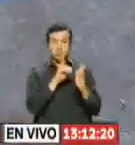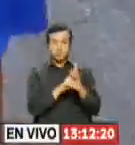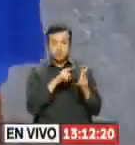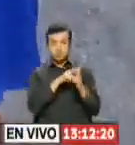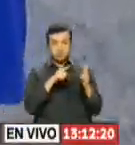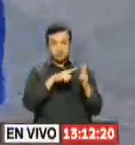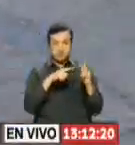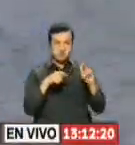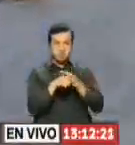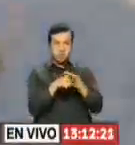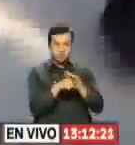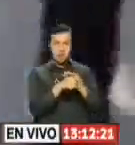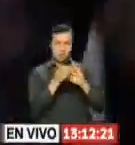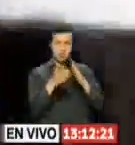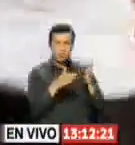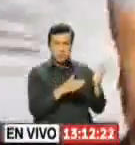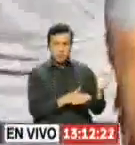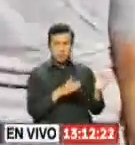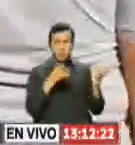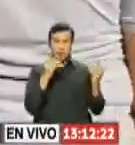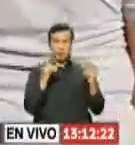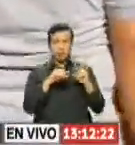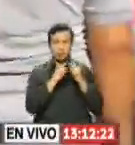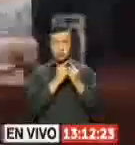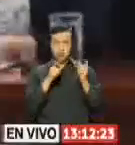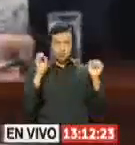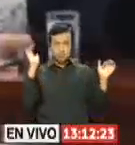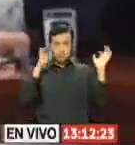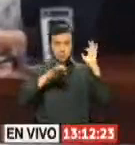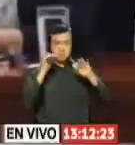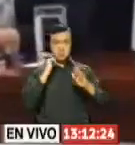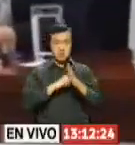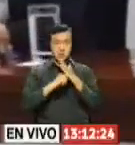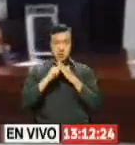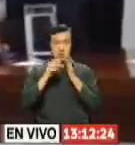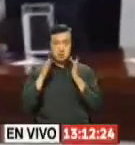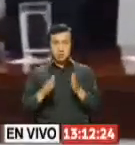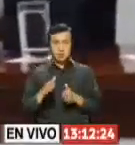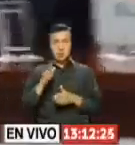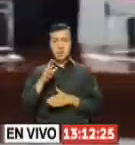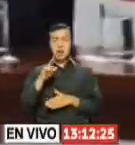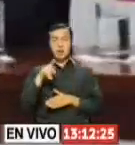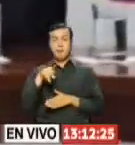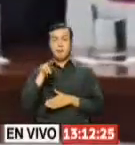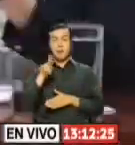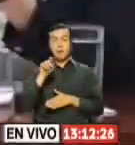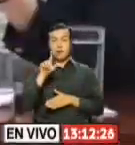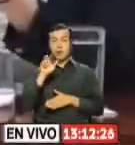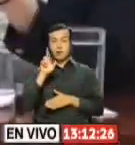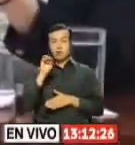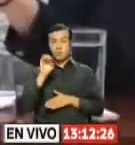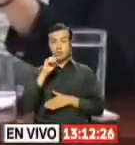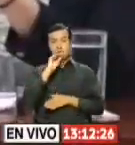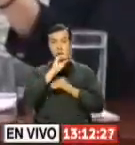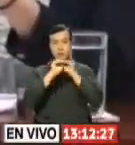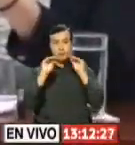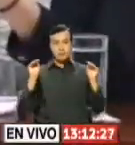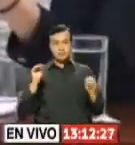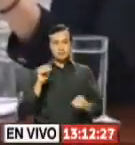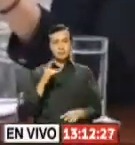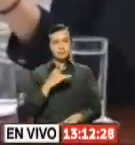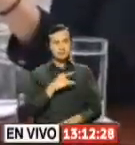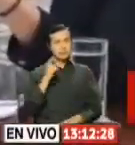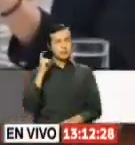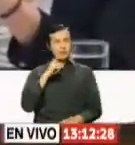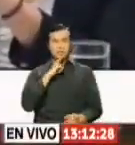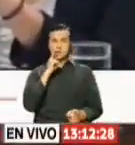fueron ajusticiadas hasta la muerte por una multitud, la ministra del Interior, María Paula Romo, hace un llamado. De verdad necesitamos